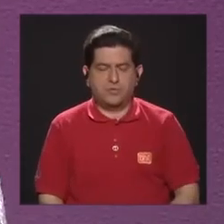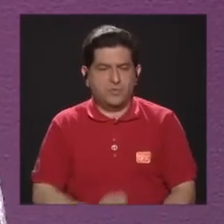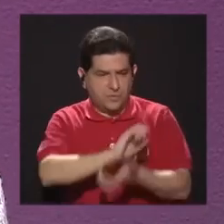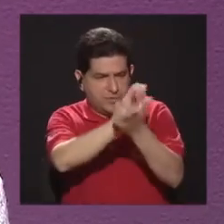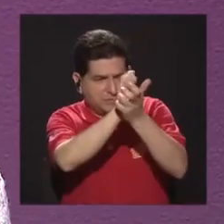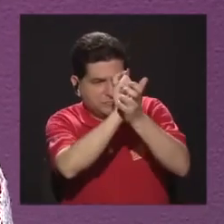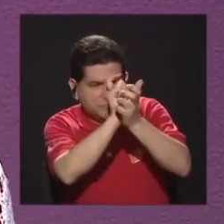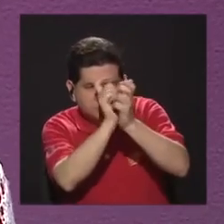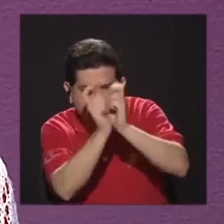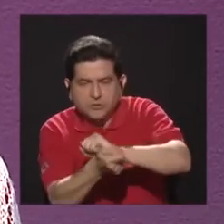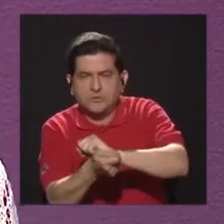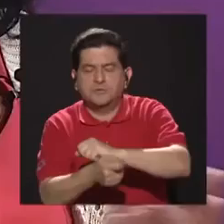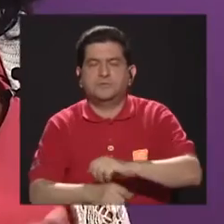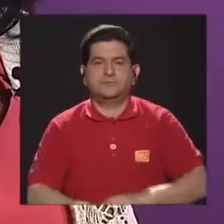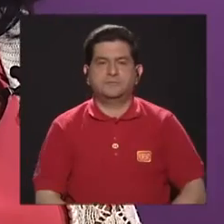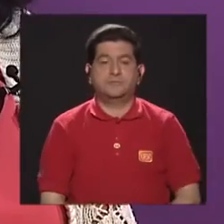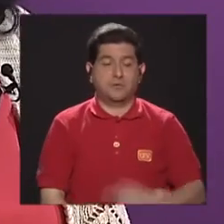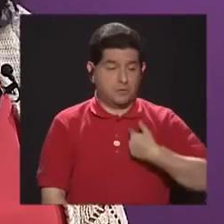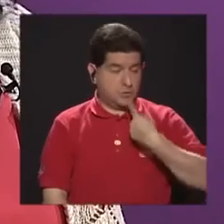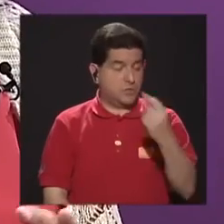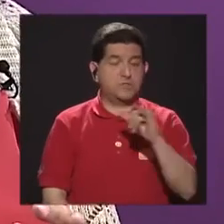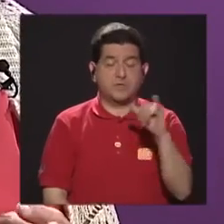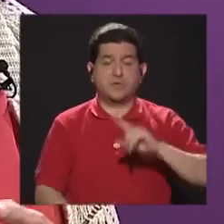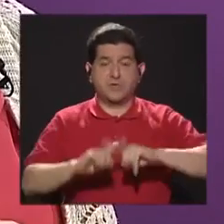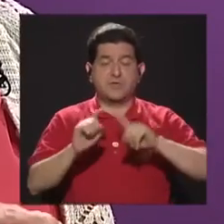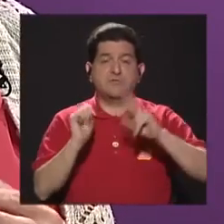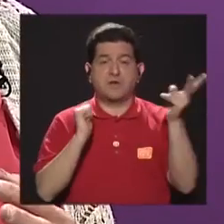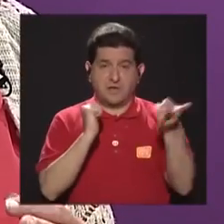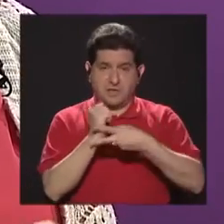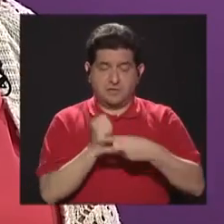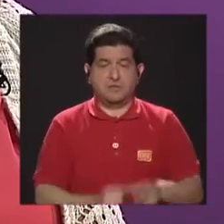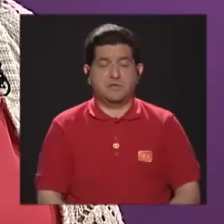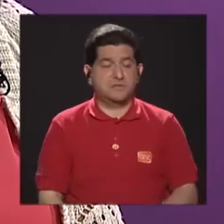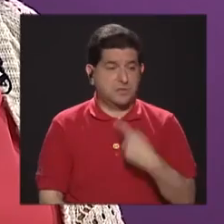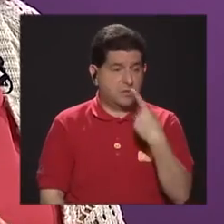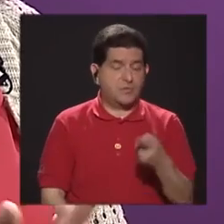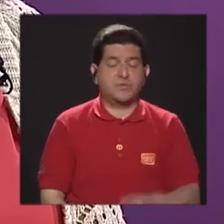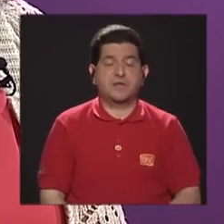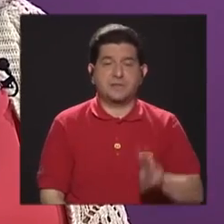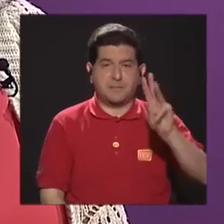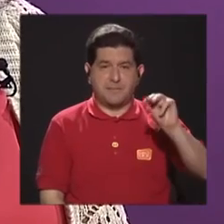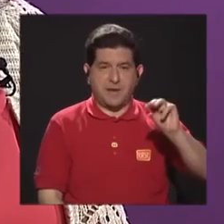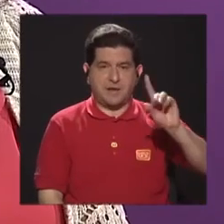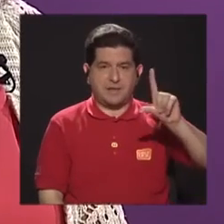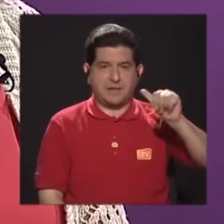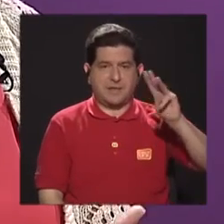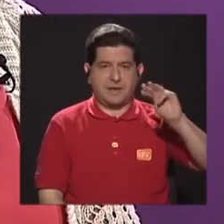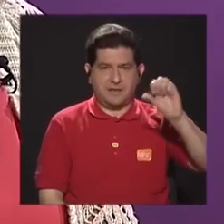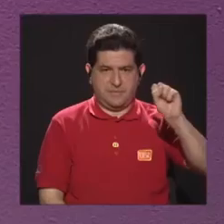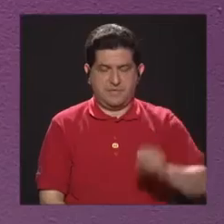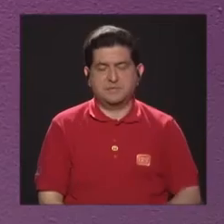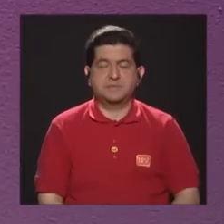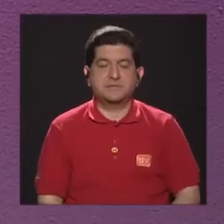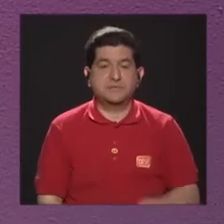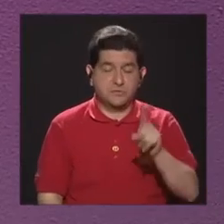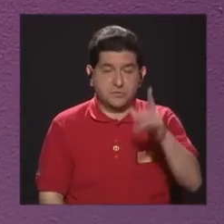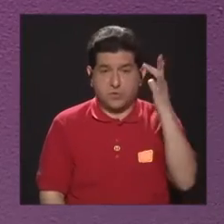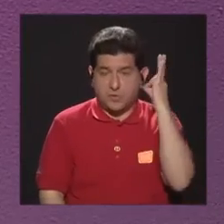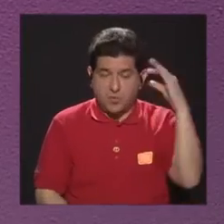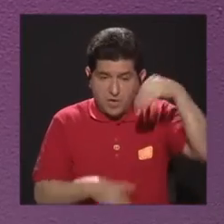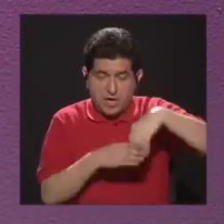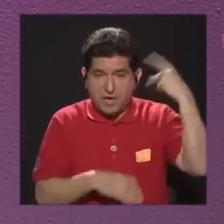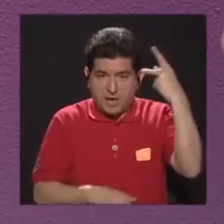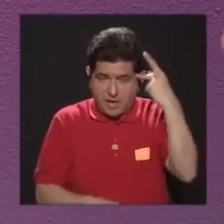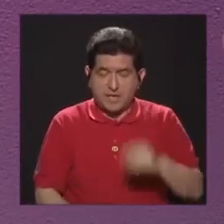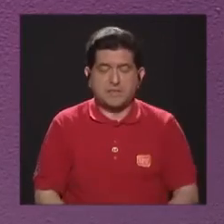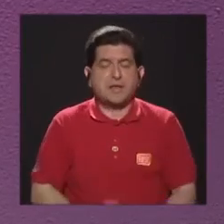transformando esa cultura. Yo lo he dicho también en varias ocasiones, como lo plantea Marta Lama, si una mujer entra a la política, cambia la mujer, pero si